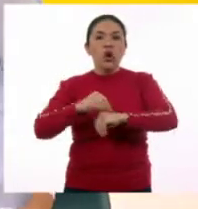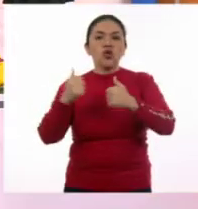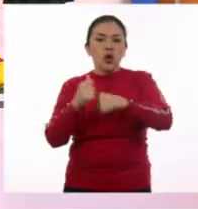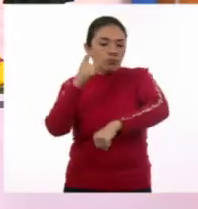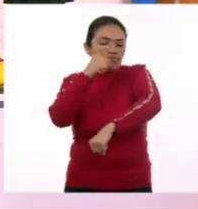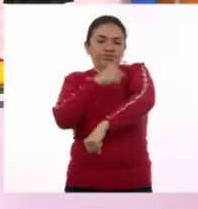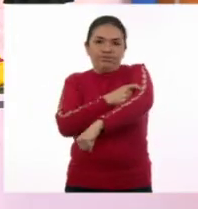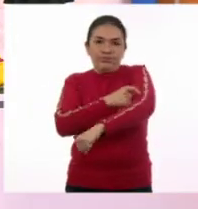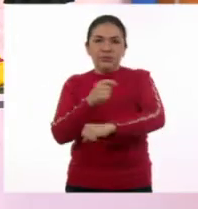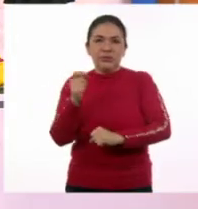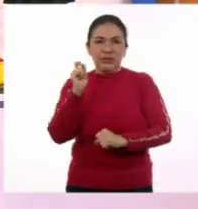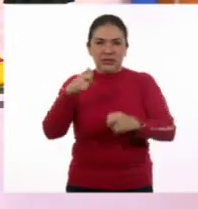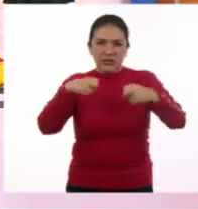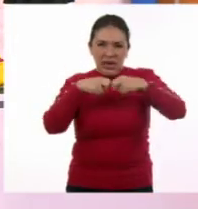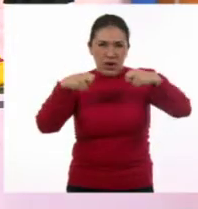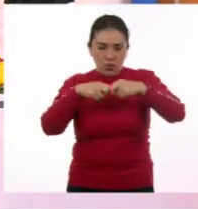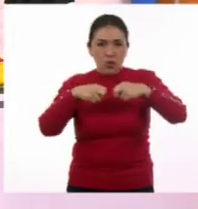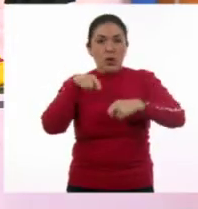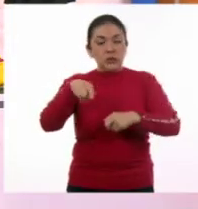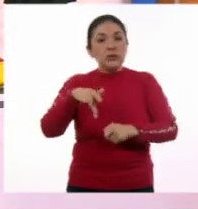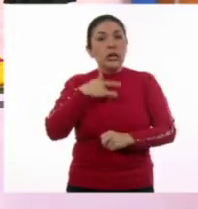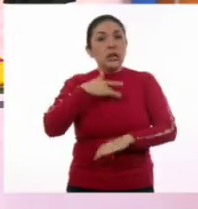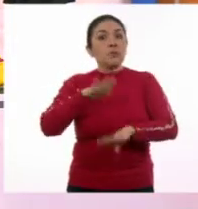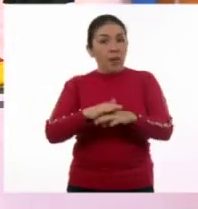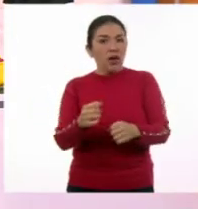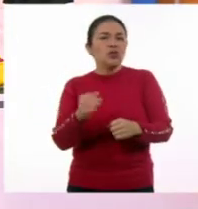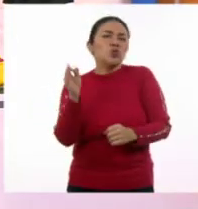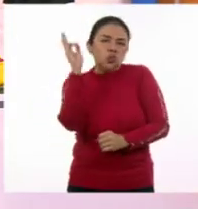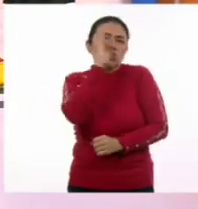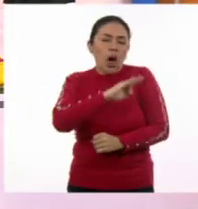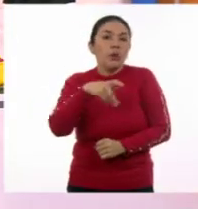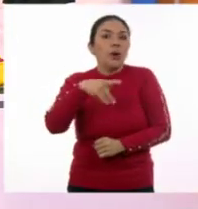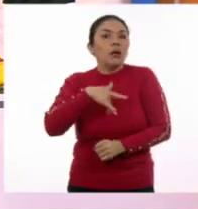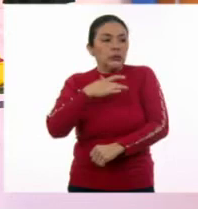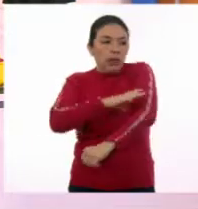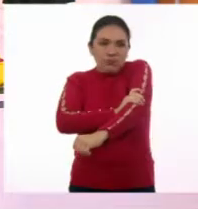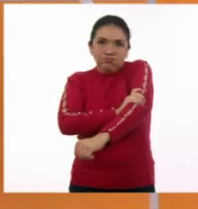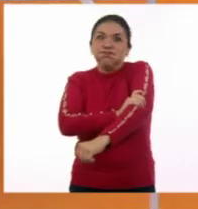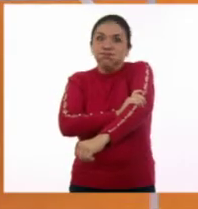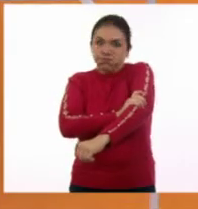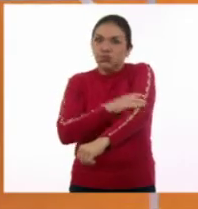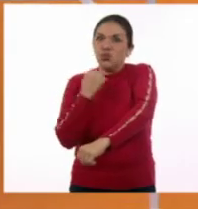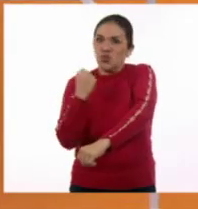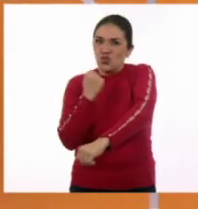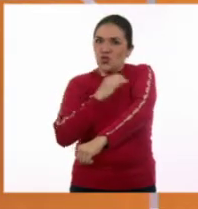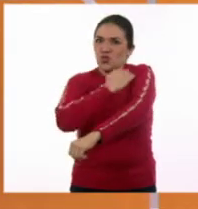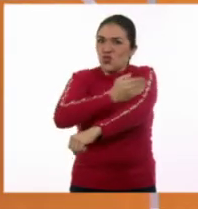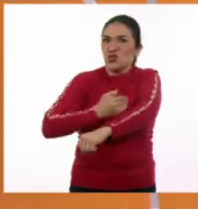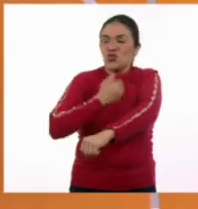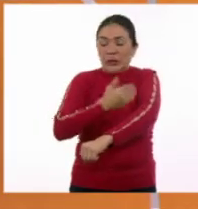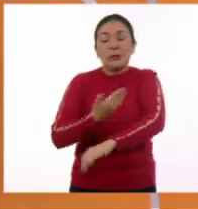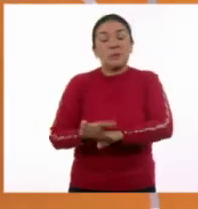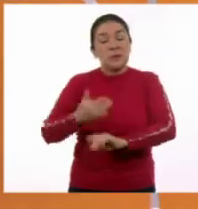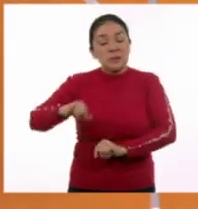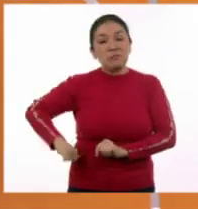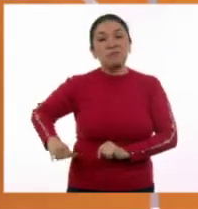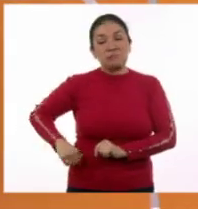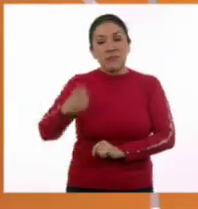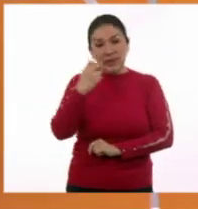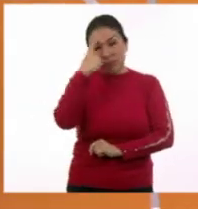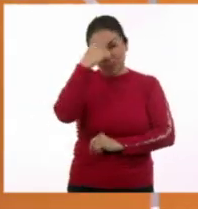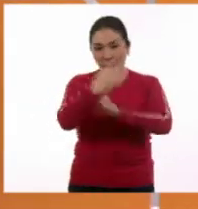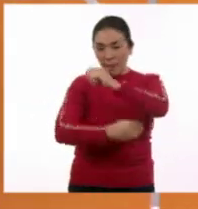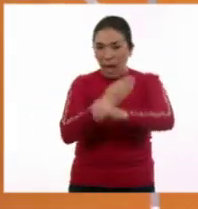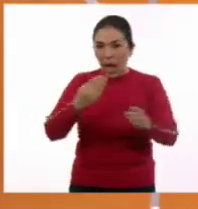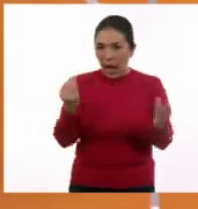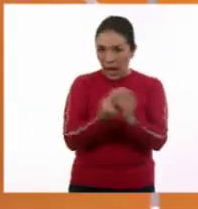este suave pero si ejerce un poco de presión estaría interesante bueno eso eso es en cuanto a los